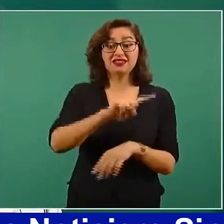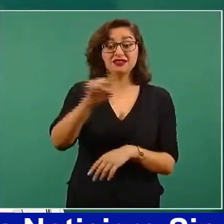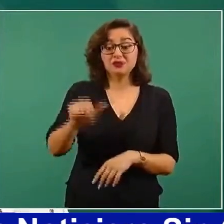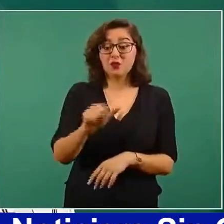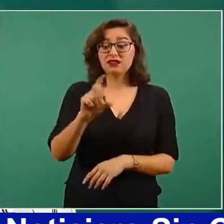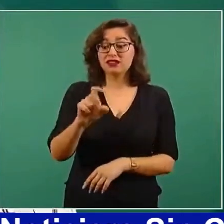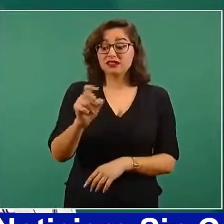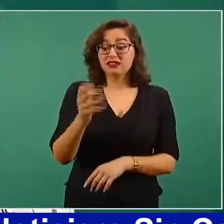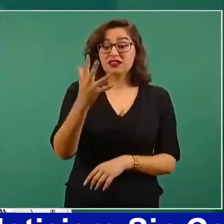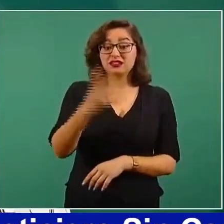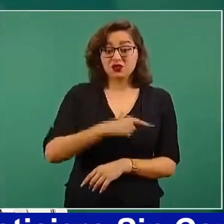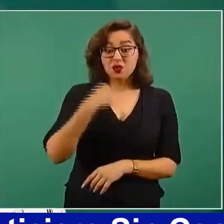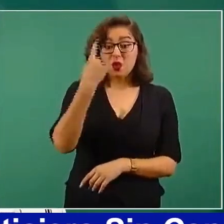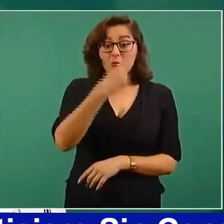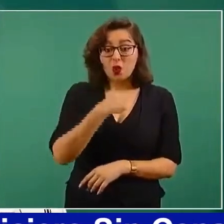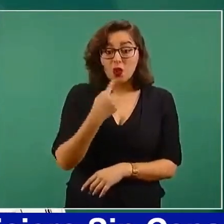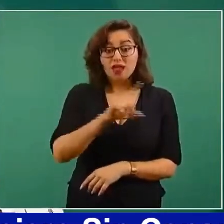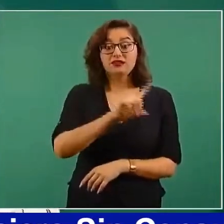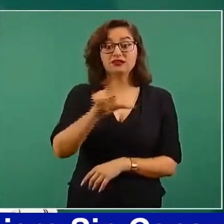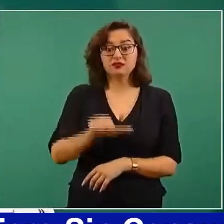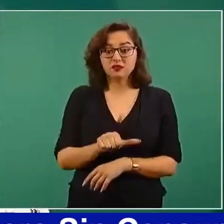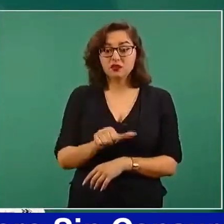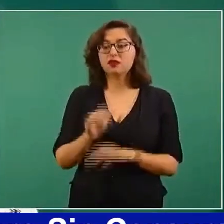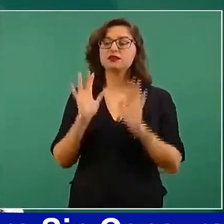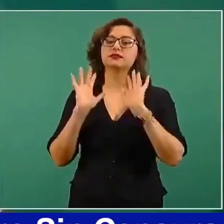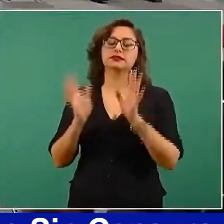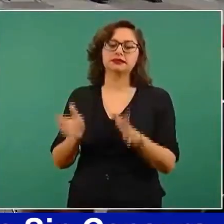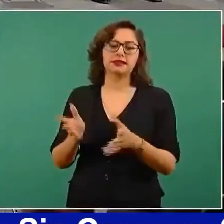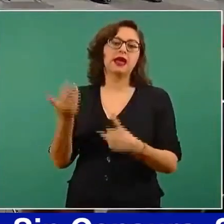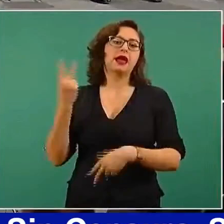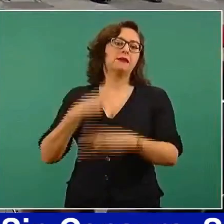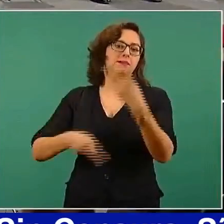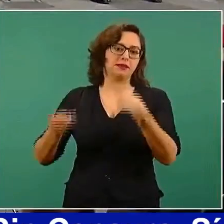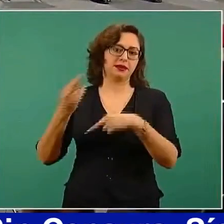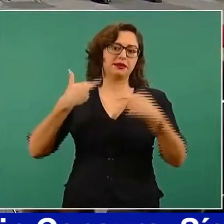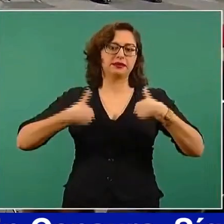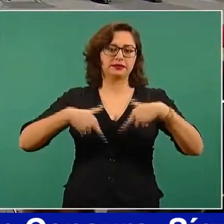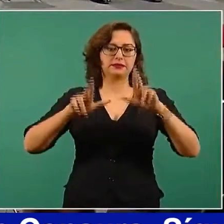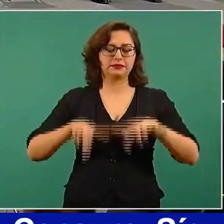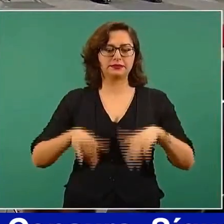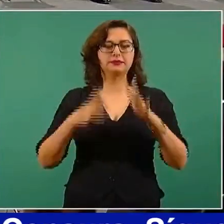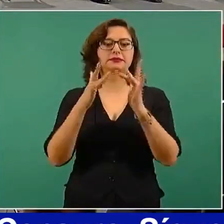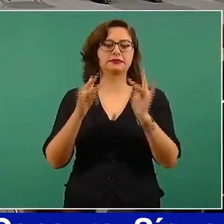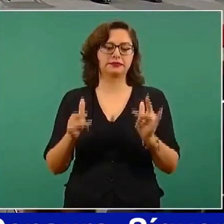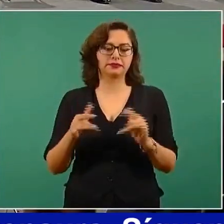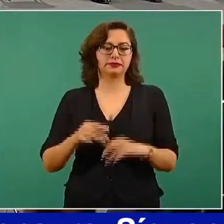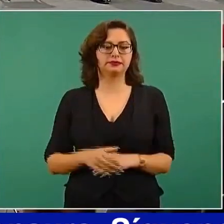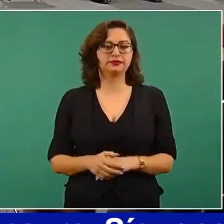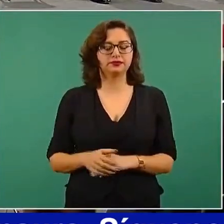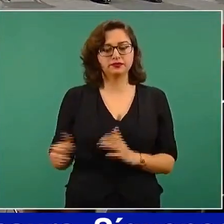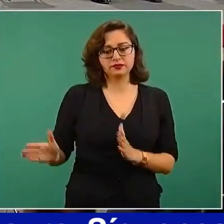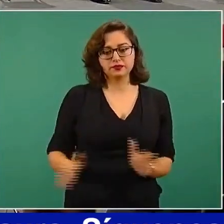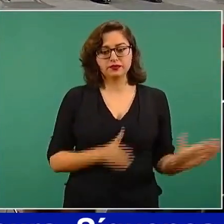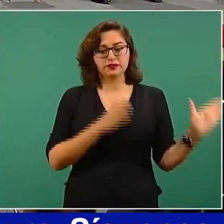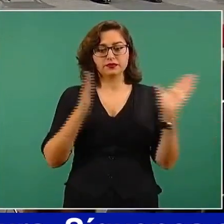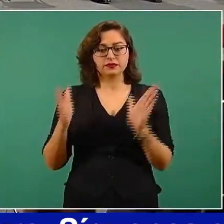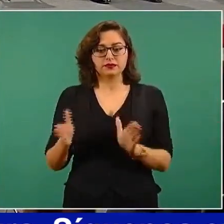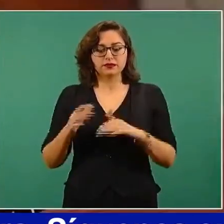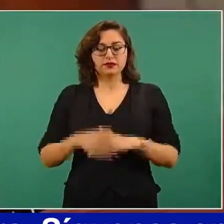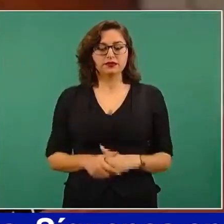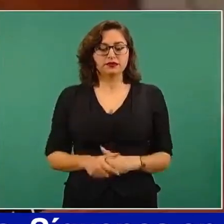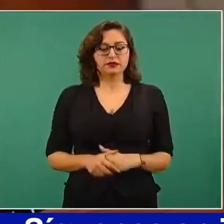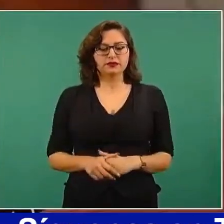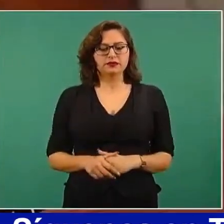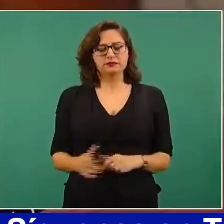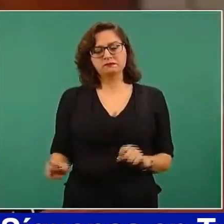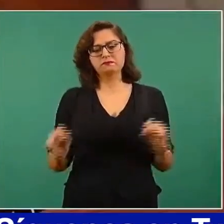en presencia el cónsul general de Francia en México. Ya si quieren pasar rápidamente todo lo